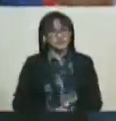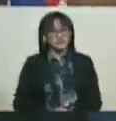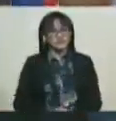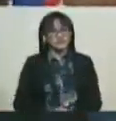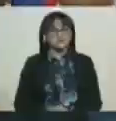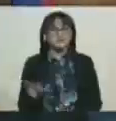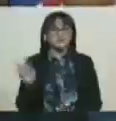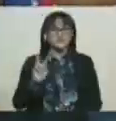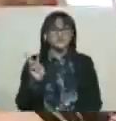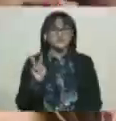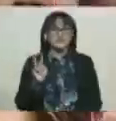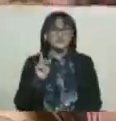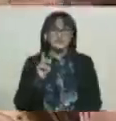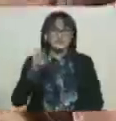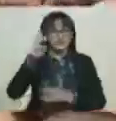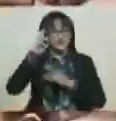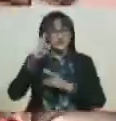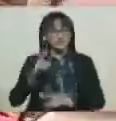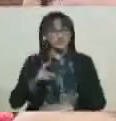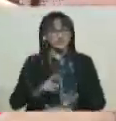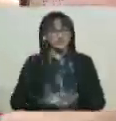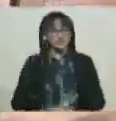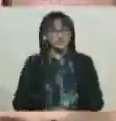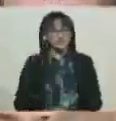venezuela drs respeto